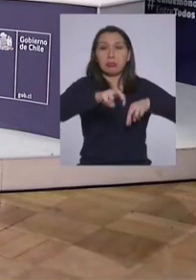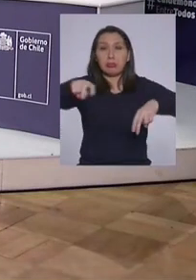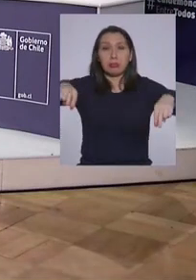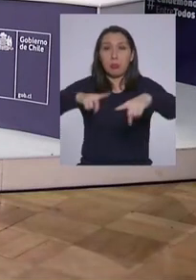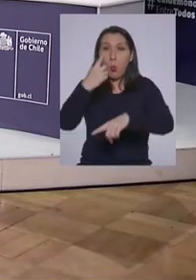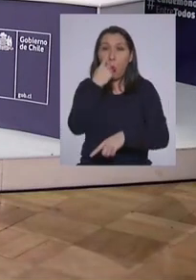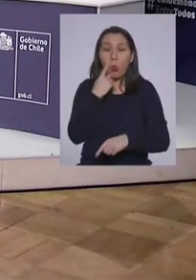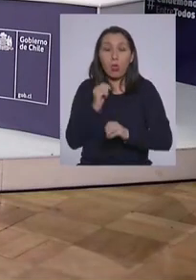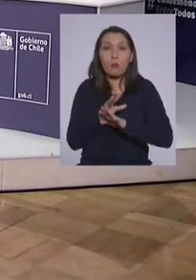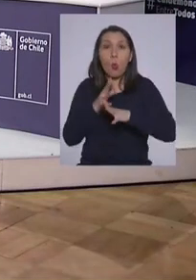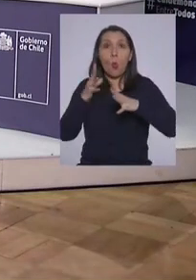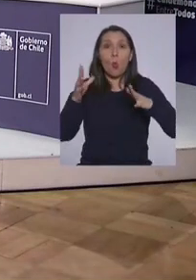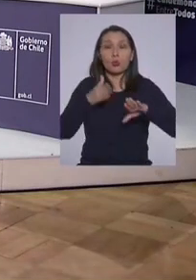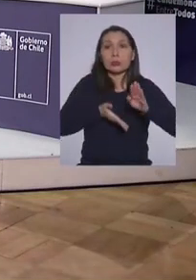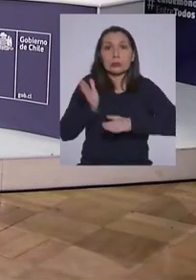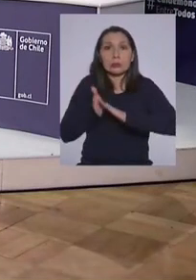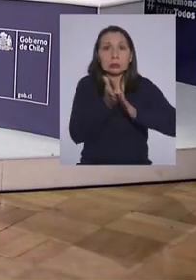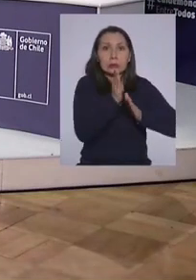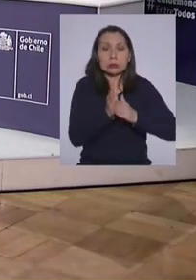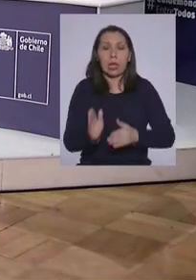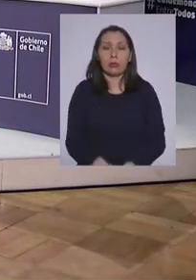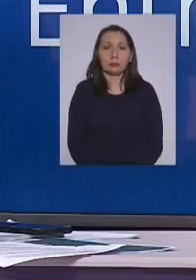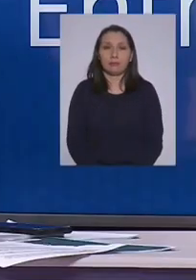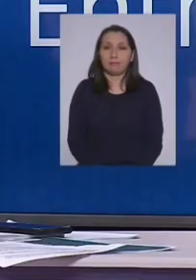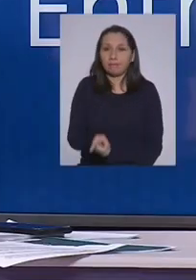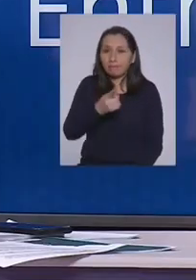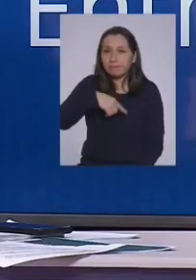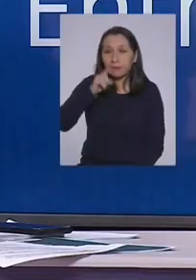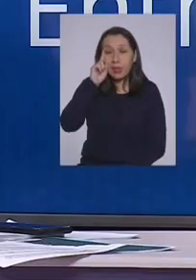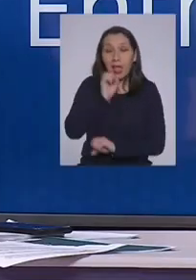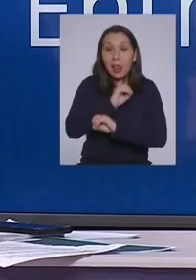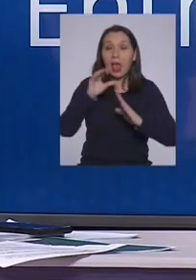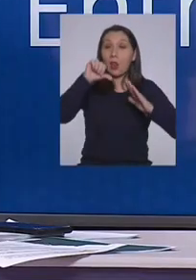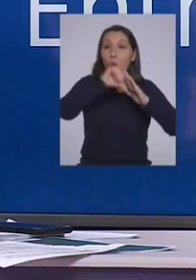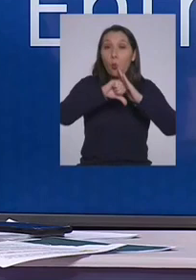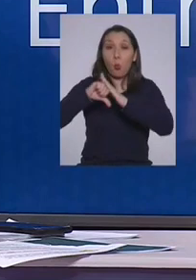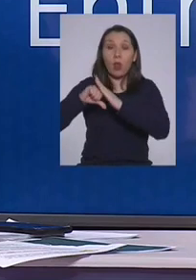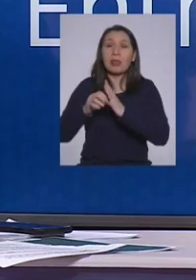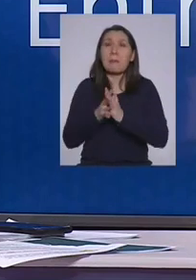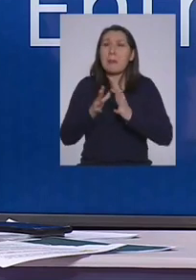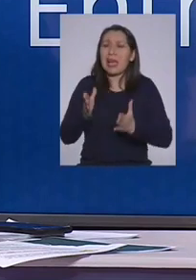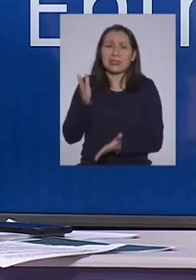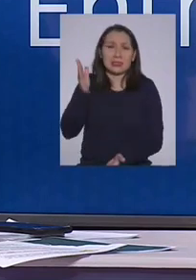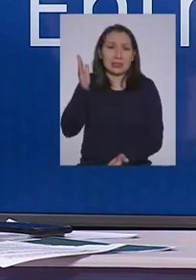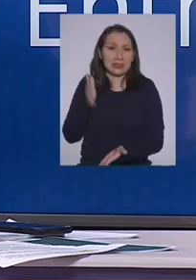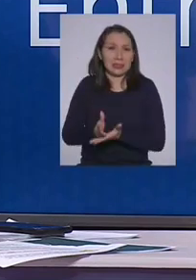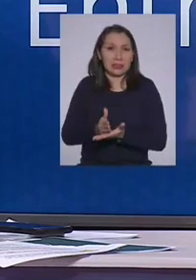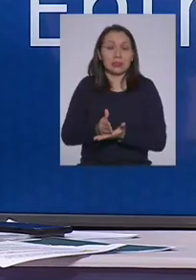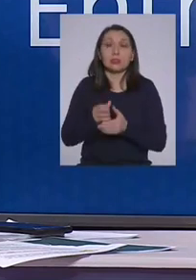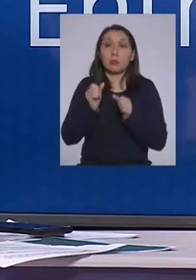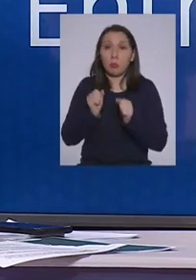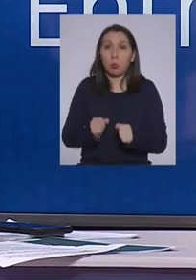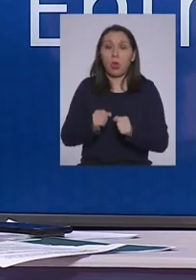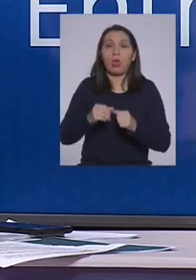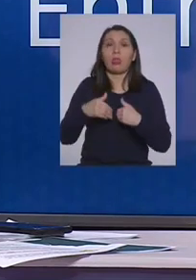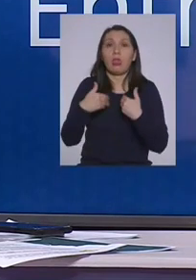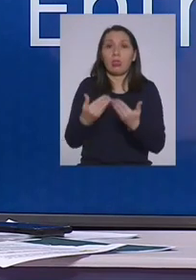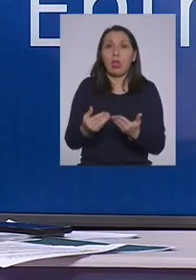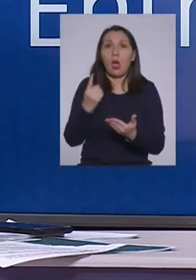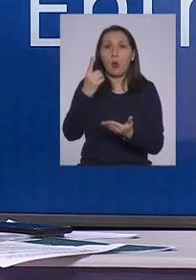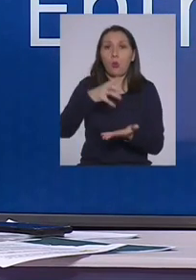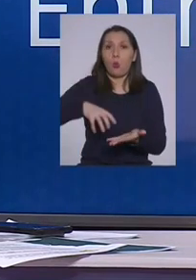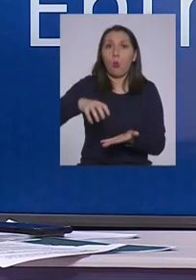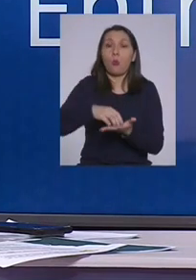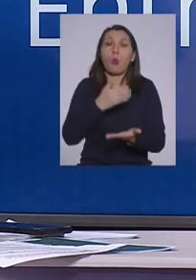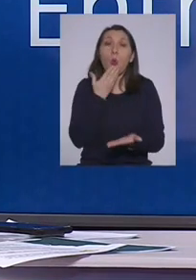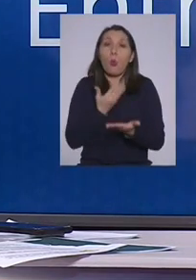un solo día? A ver, tenemos que tener claro que las cuarentenas son las medidas más estrictas que se pueden aplicar a una